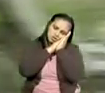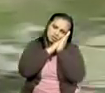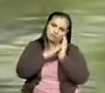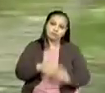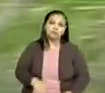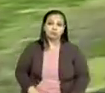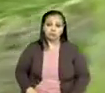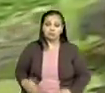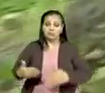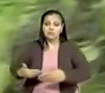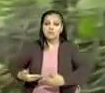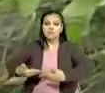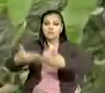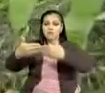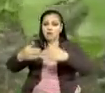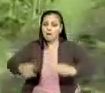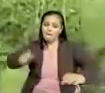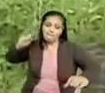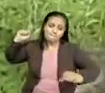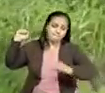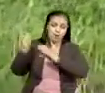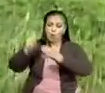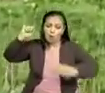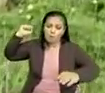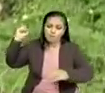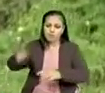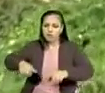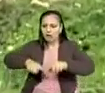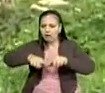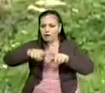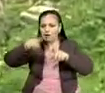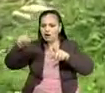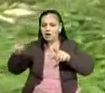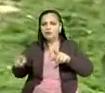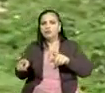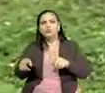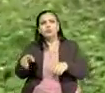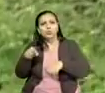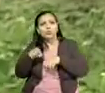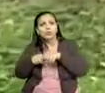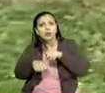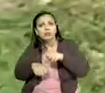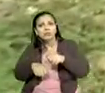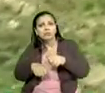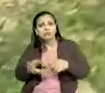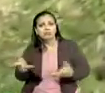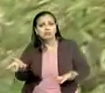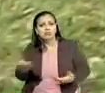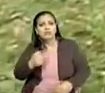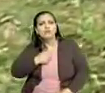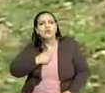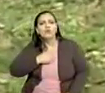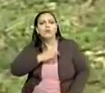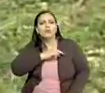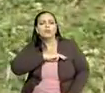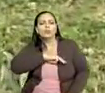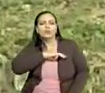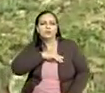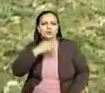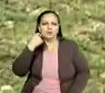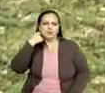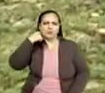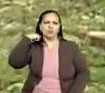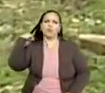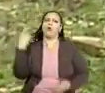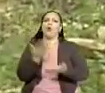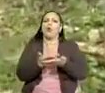están prácticamente viviendo y se retiran de esa manera con lo que encuentran en la calle. No sabemos si robado